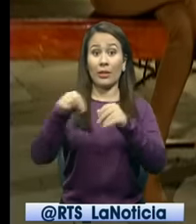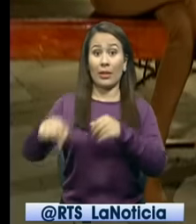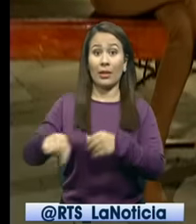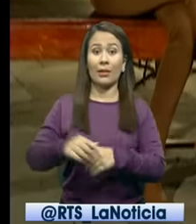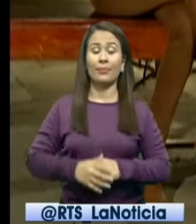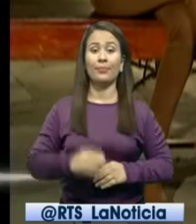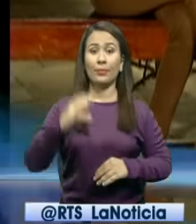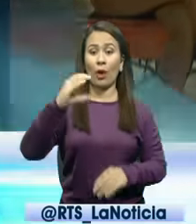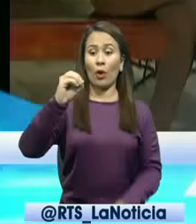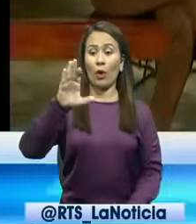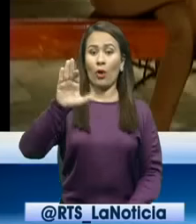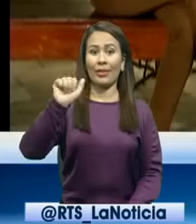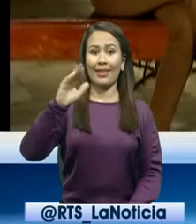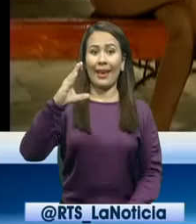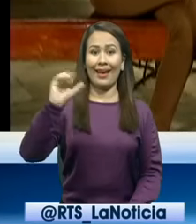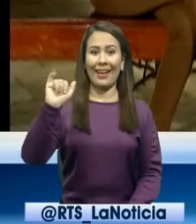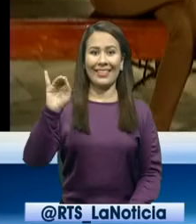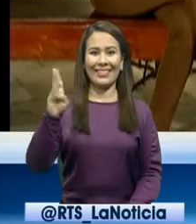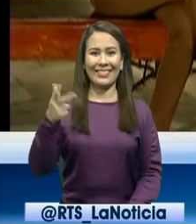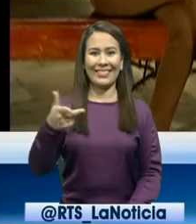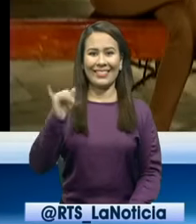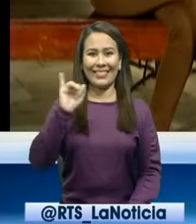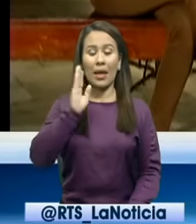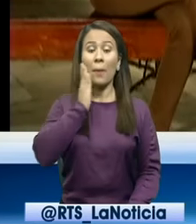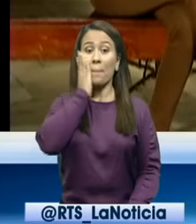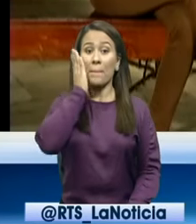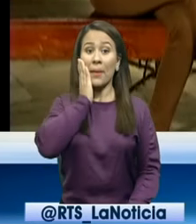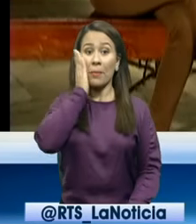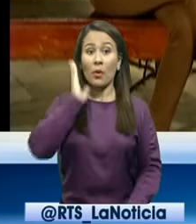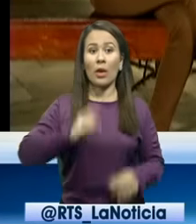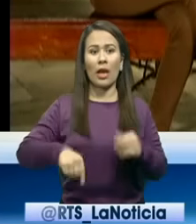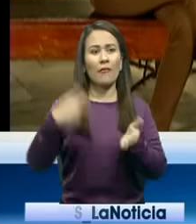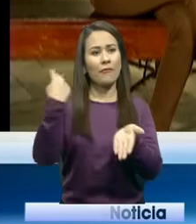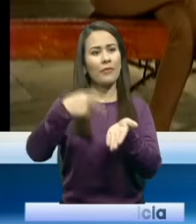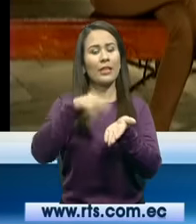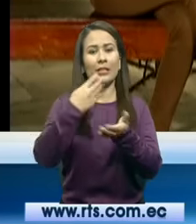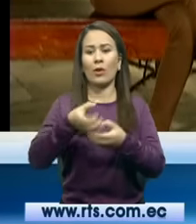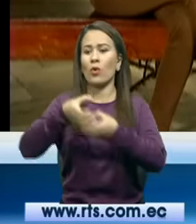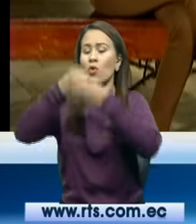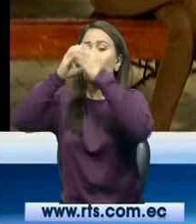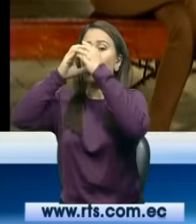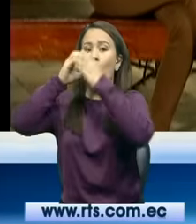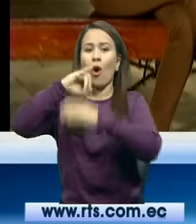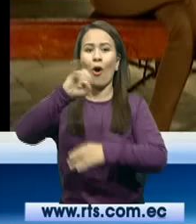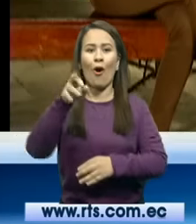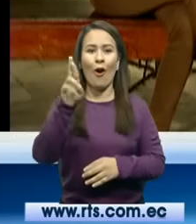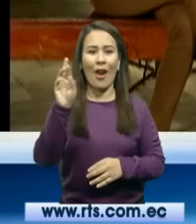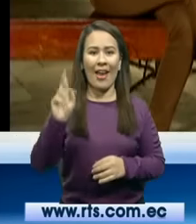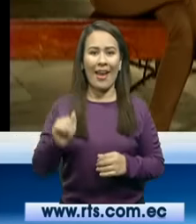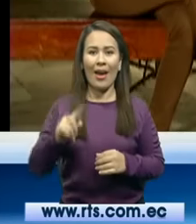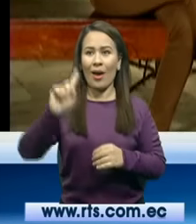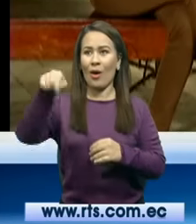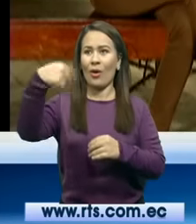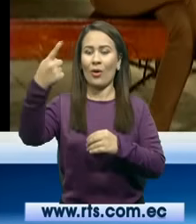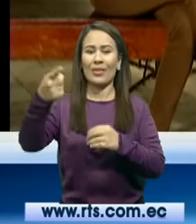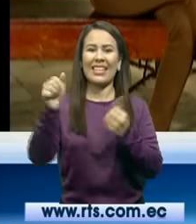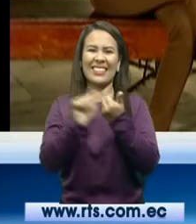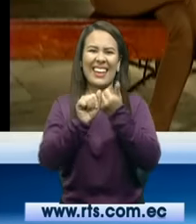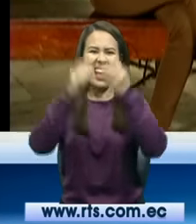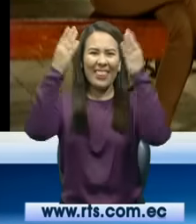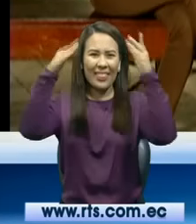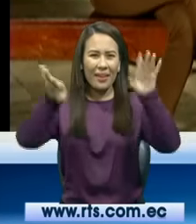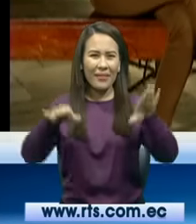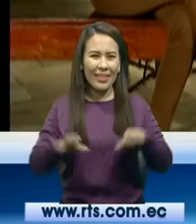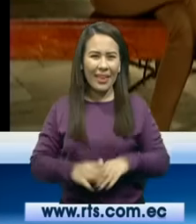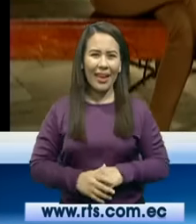de Coya Raymi, que se ha convertido en fiestas de la Jora. El Capay Raymi, que está en el marco de la Navidad, todo